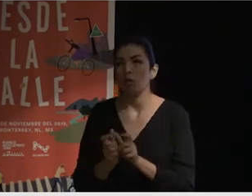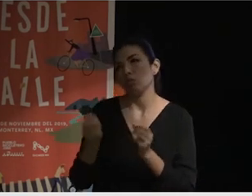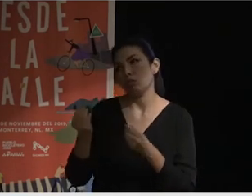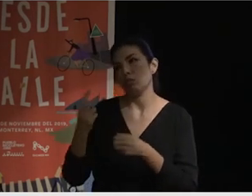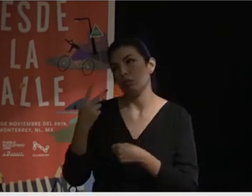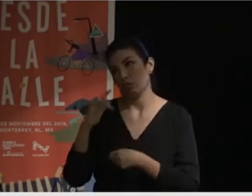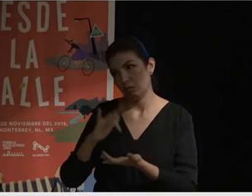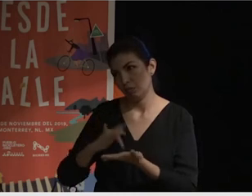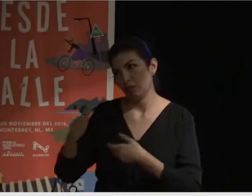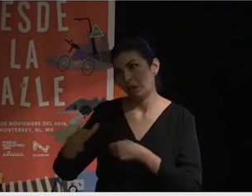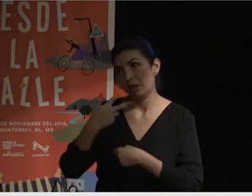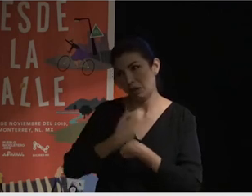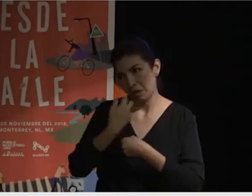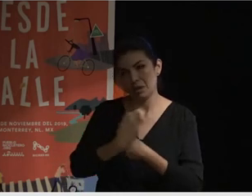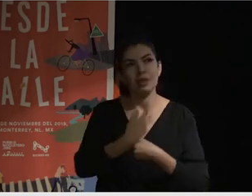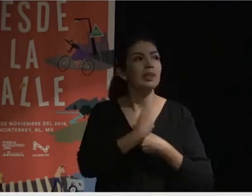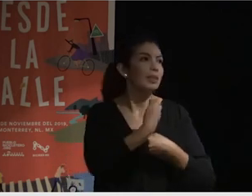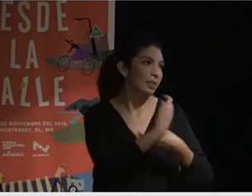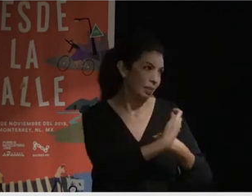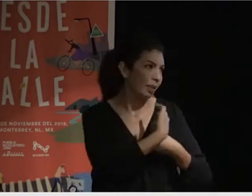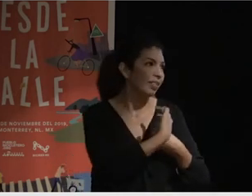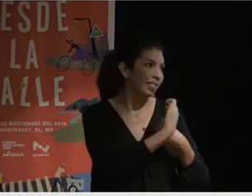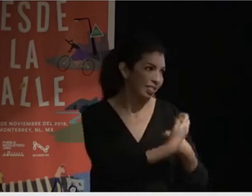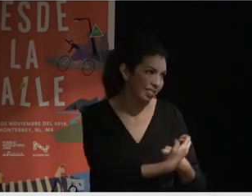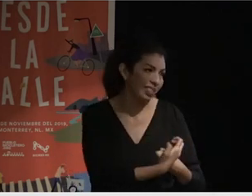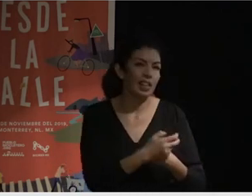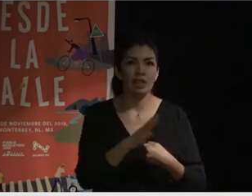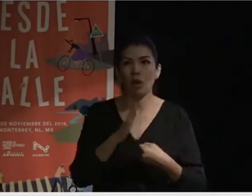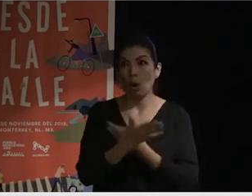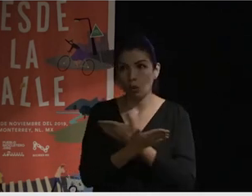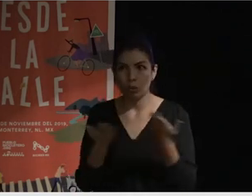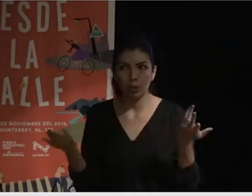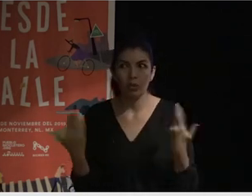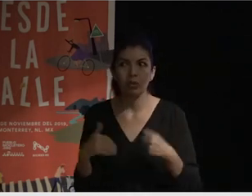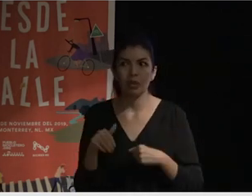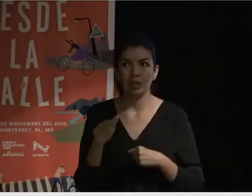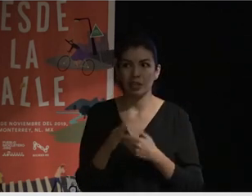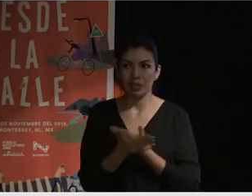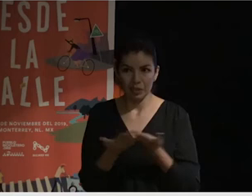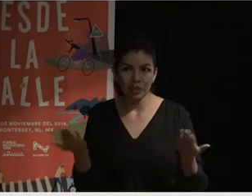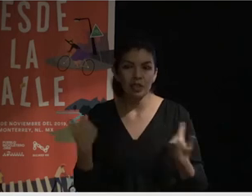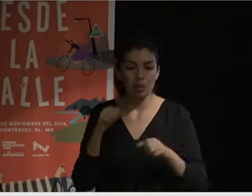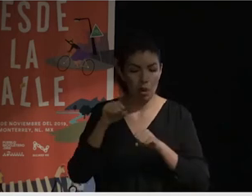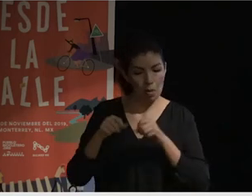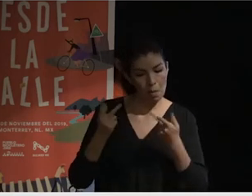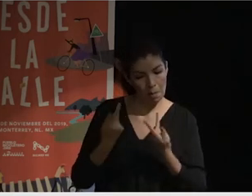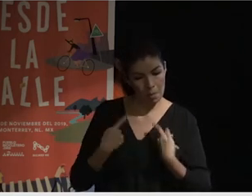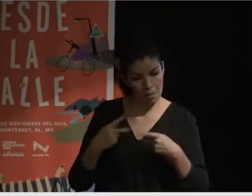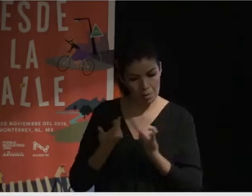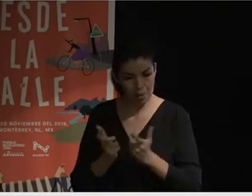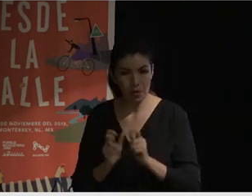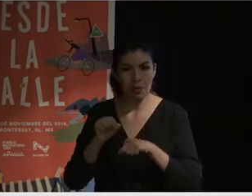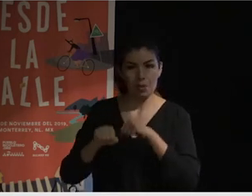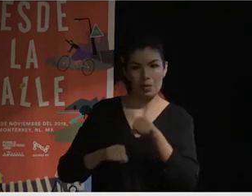meter un panel de este nivel, porque creo que es un tema que es el tema espinoso que los ciclistas no tratan mucho, y creo que tenemos que entrarle de lleno a